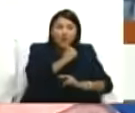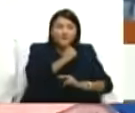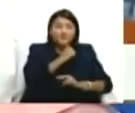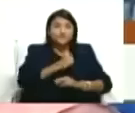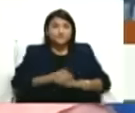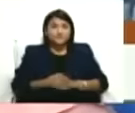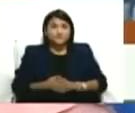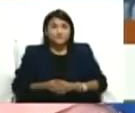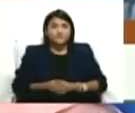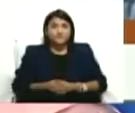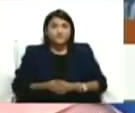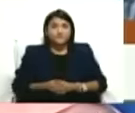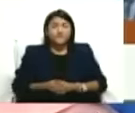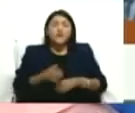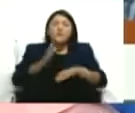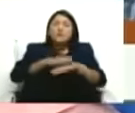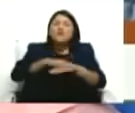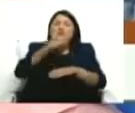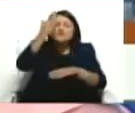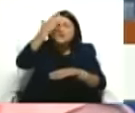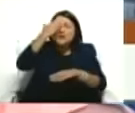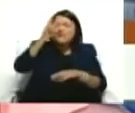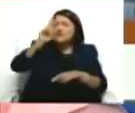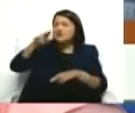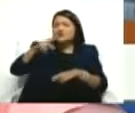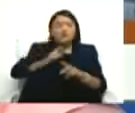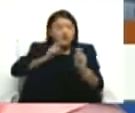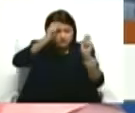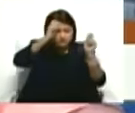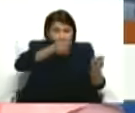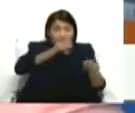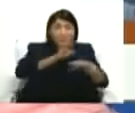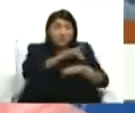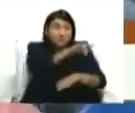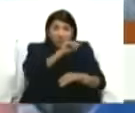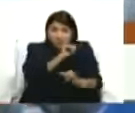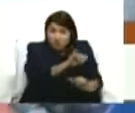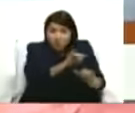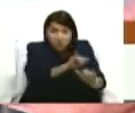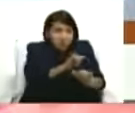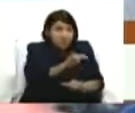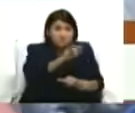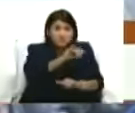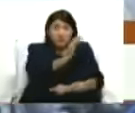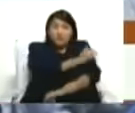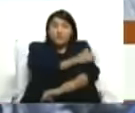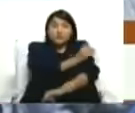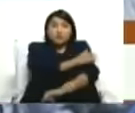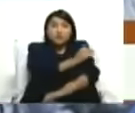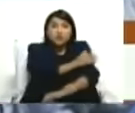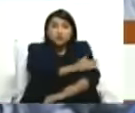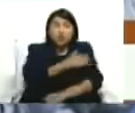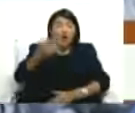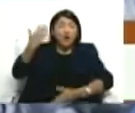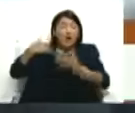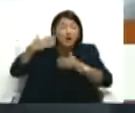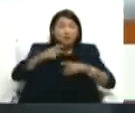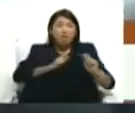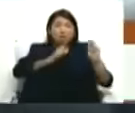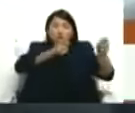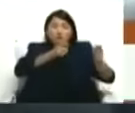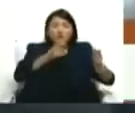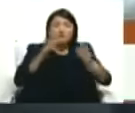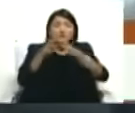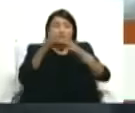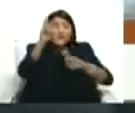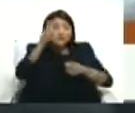pueblo venezolano, porque sabe que nunca lo tendrán mientras sigan siendo esas élites que en el pasado entregaron a